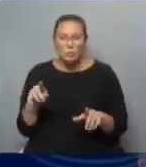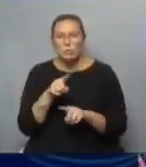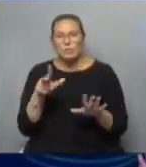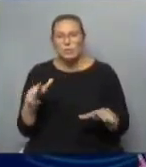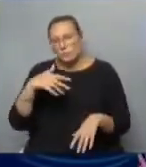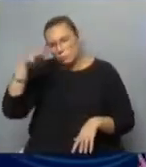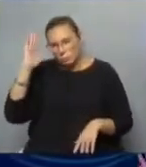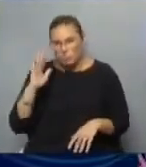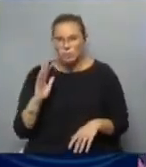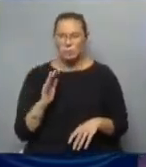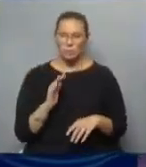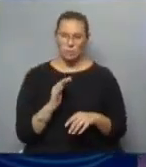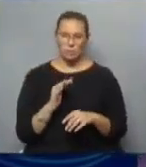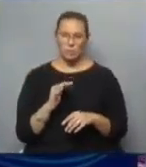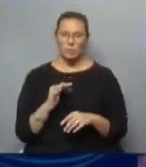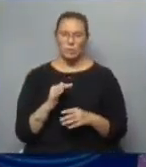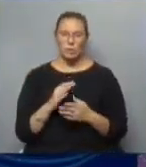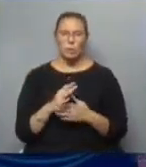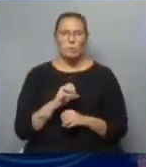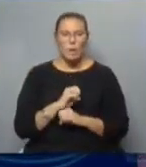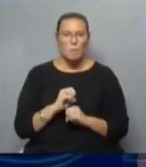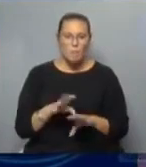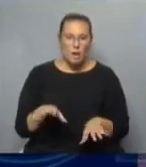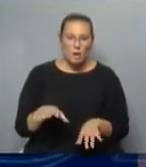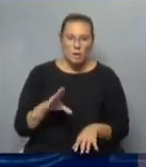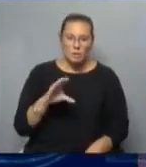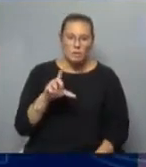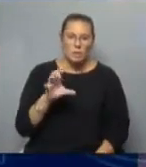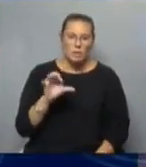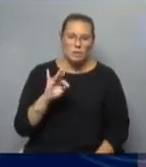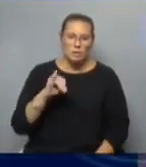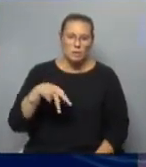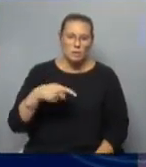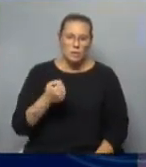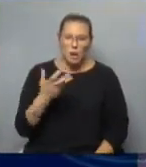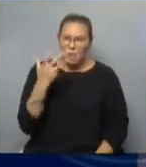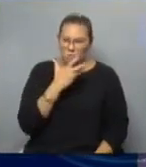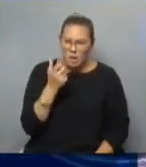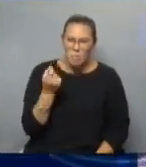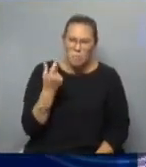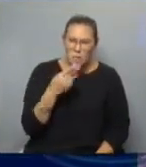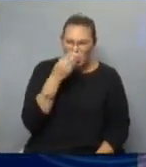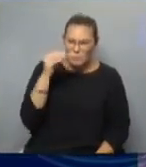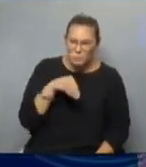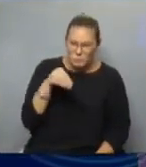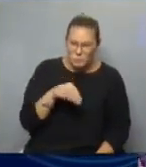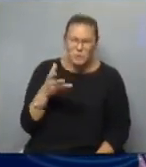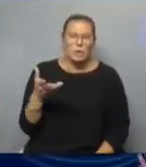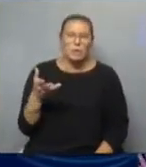XVIII, yo qué sé, tienen una mala impresión. La Celestina, ni te cuento, claro. Fea, mala, sucia, fea.